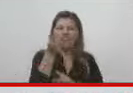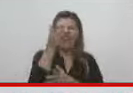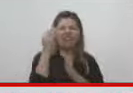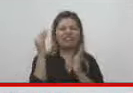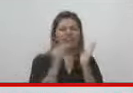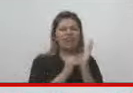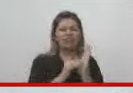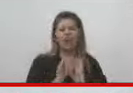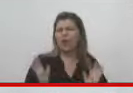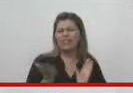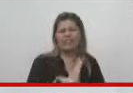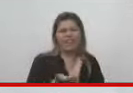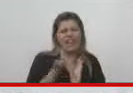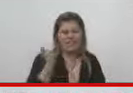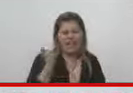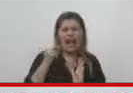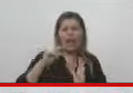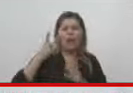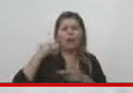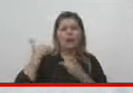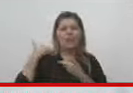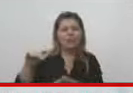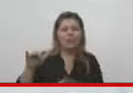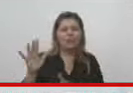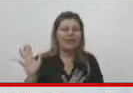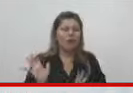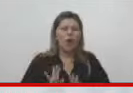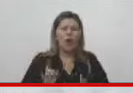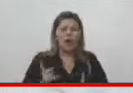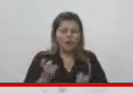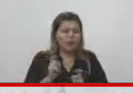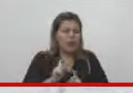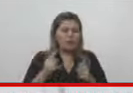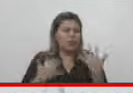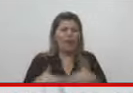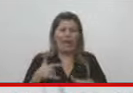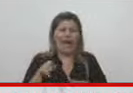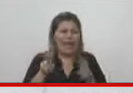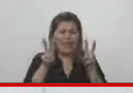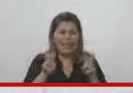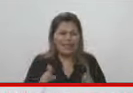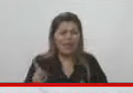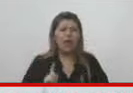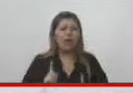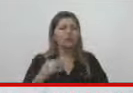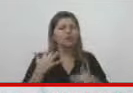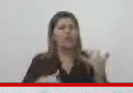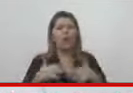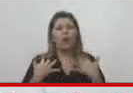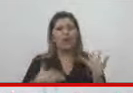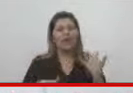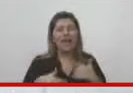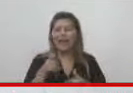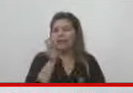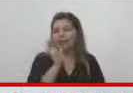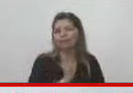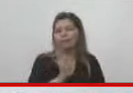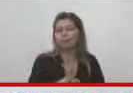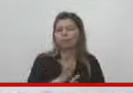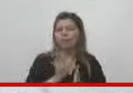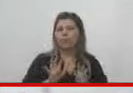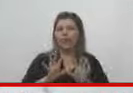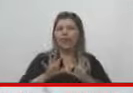¿qué necesidad de sacarle la doble indemnización? ¿Qué necesidad y urgencia? ¿Qué necesidad y urgencia hay de desbaratar todo el